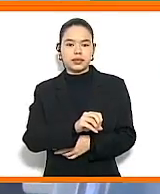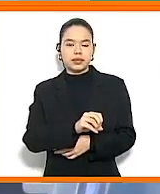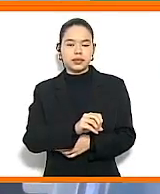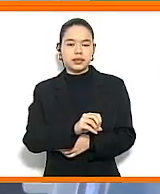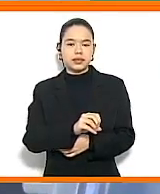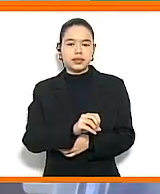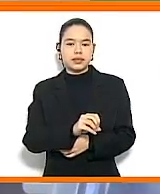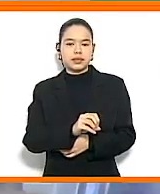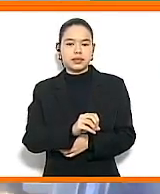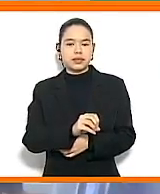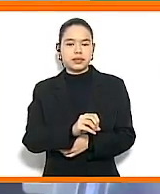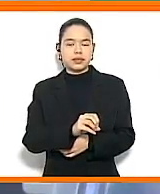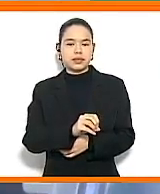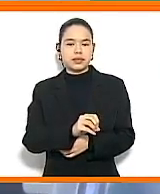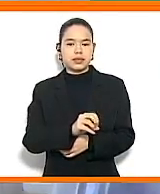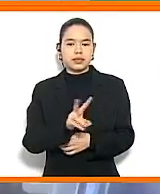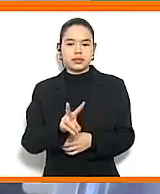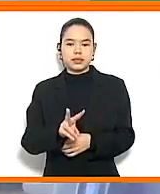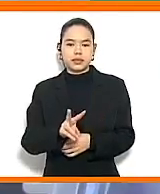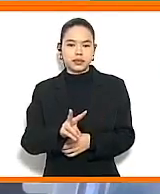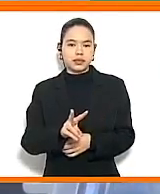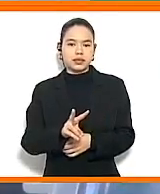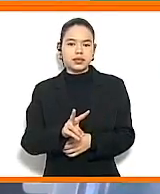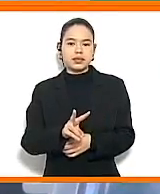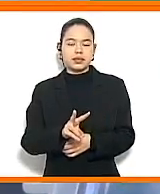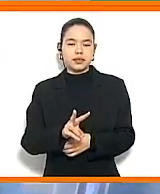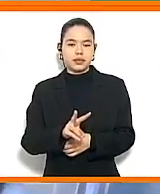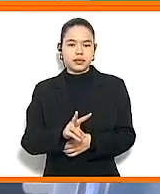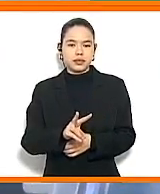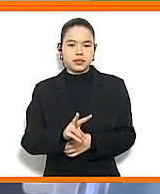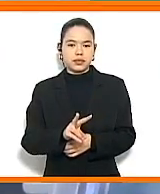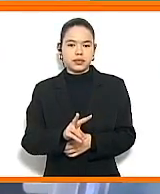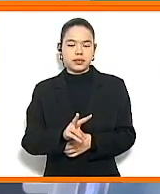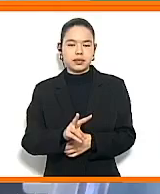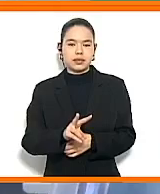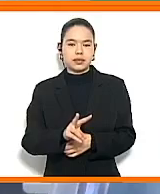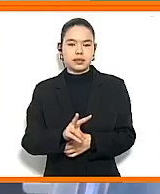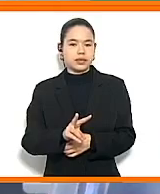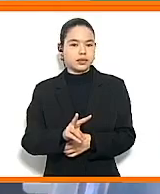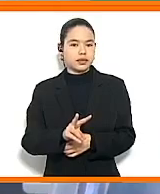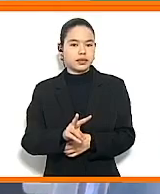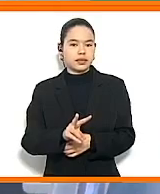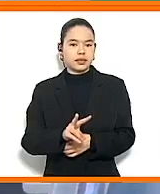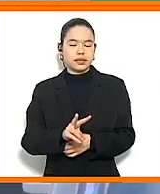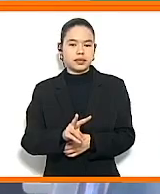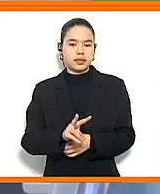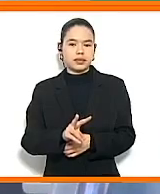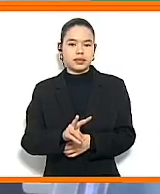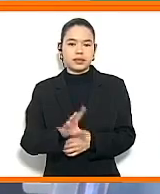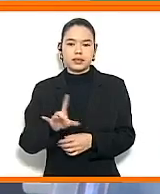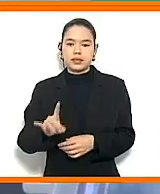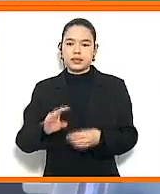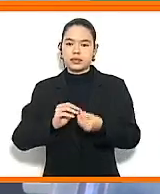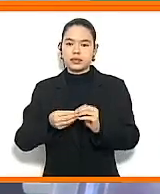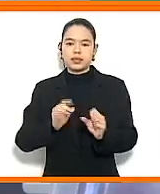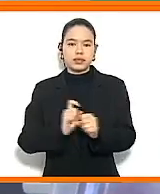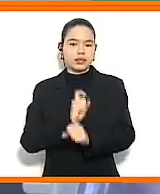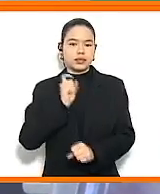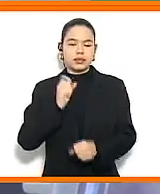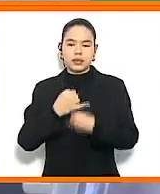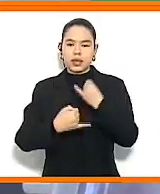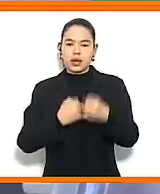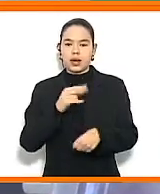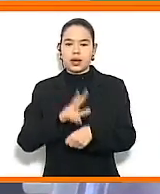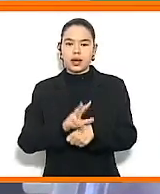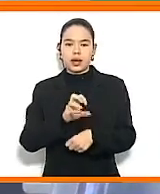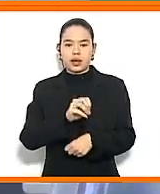Segundo dígito, 2. Tercer y decisivo dígito ganador, atentos. Este es el 8, número favorecido para Jugatres, es